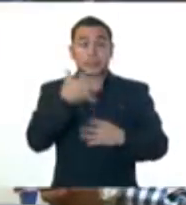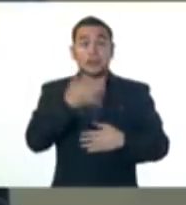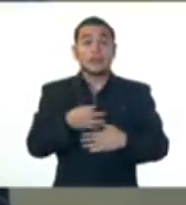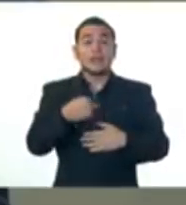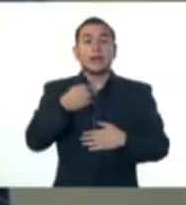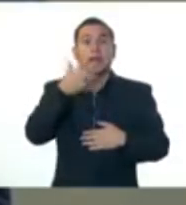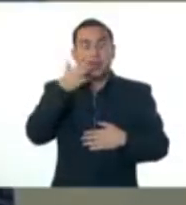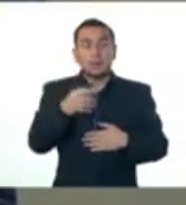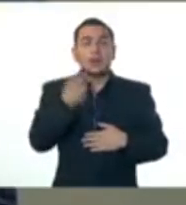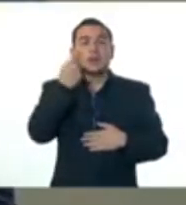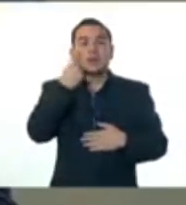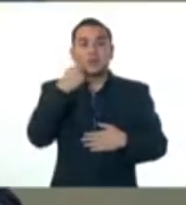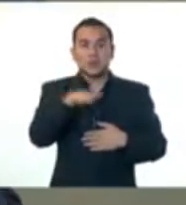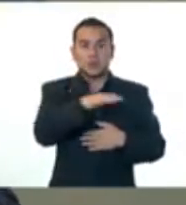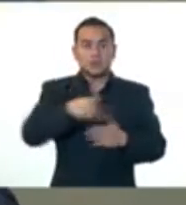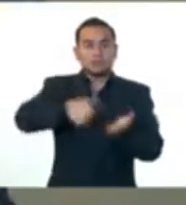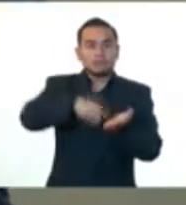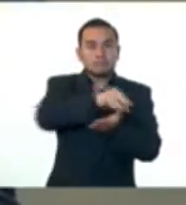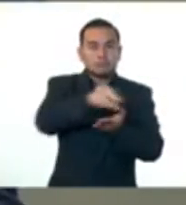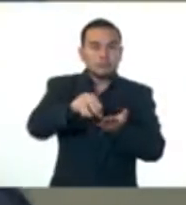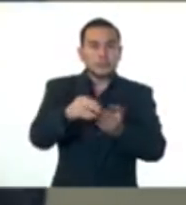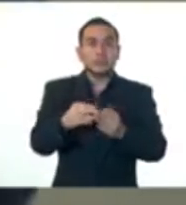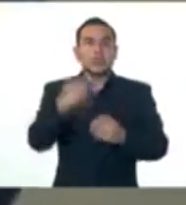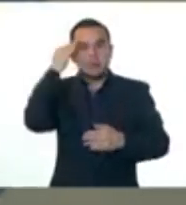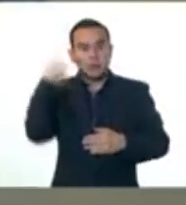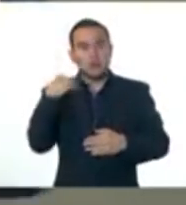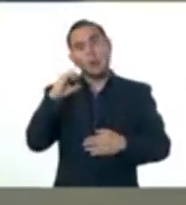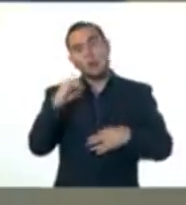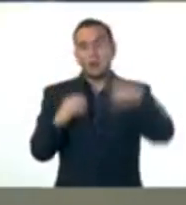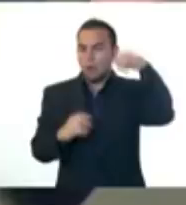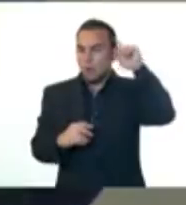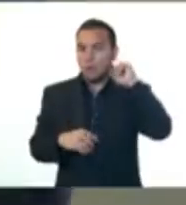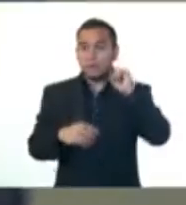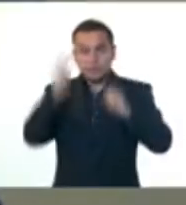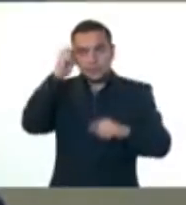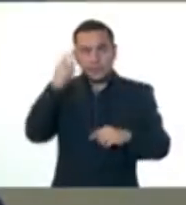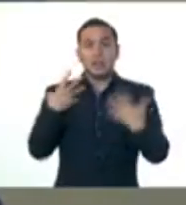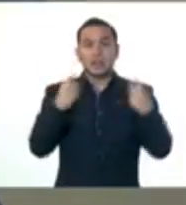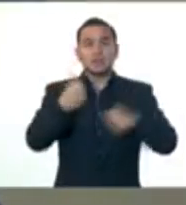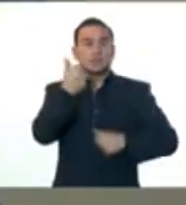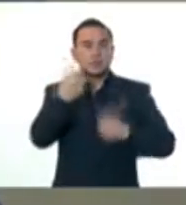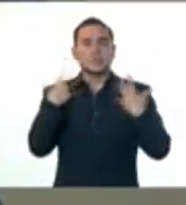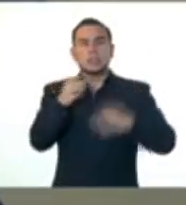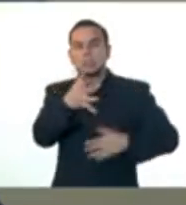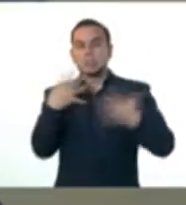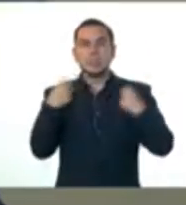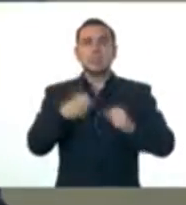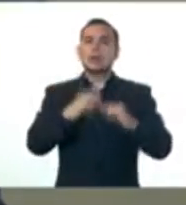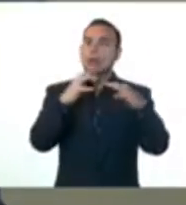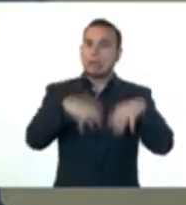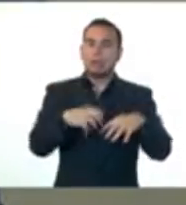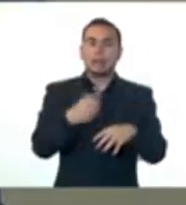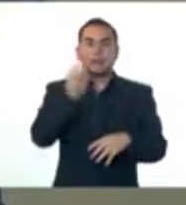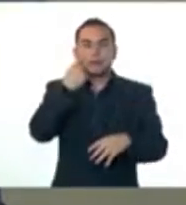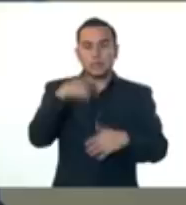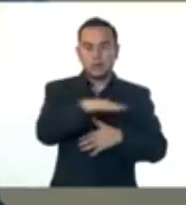decir es que el municipio son de qué sexo son cuánta gente está estable crítica grave etcétera dónde están los